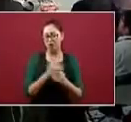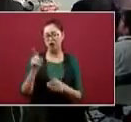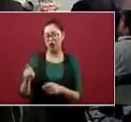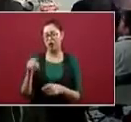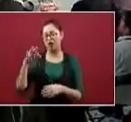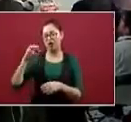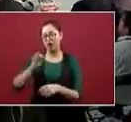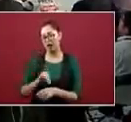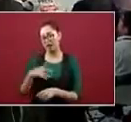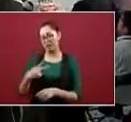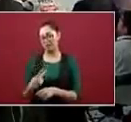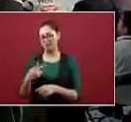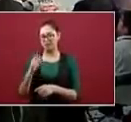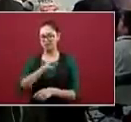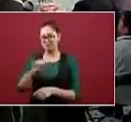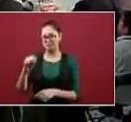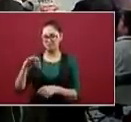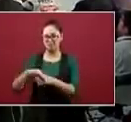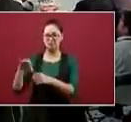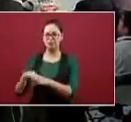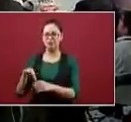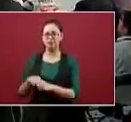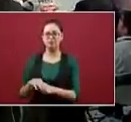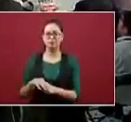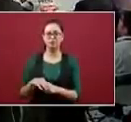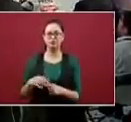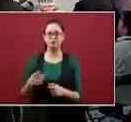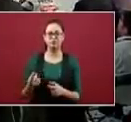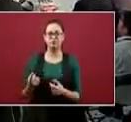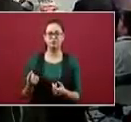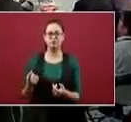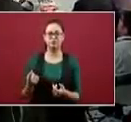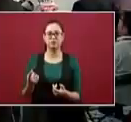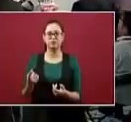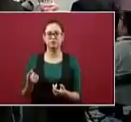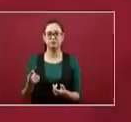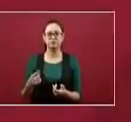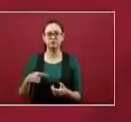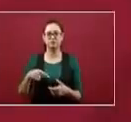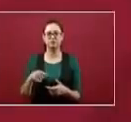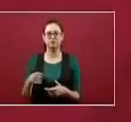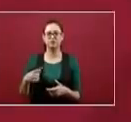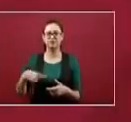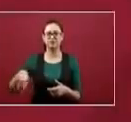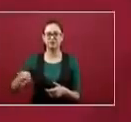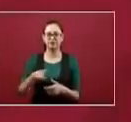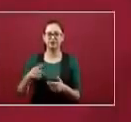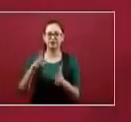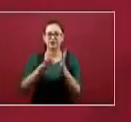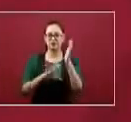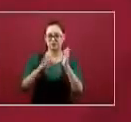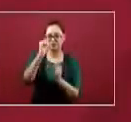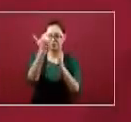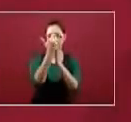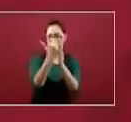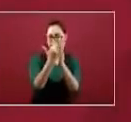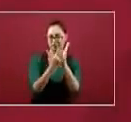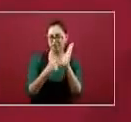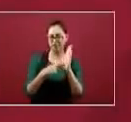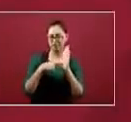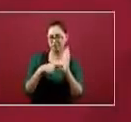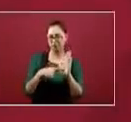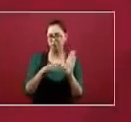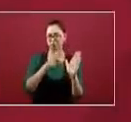se dará vista al Instituto Nacional Electoral para que efecto de que en el ejercicio de sus facultades constitucionales y legales puedan determinar